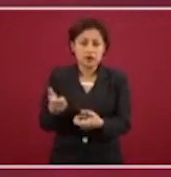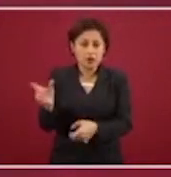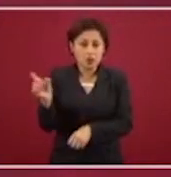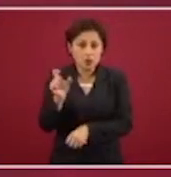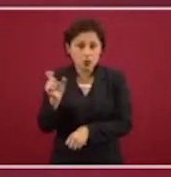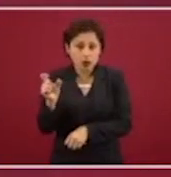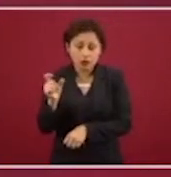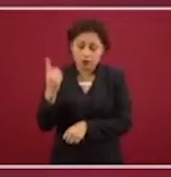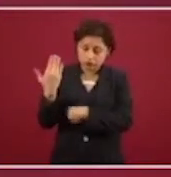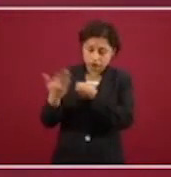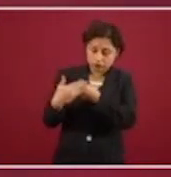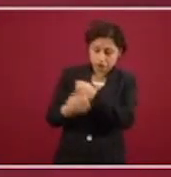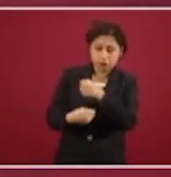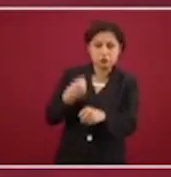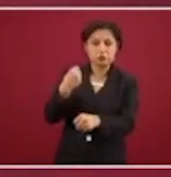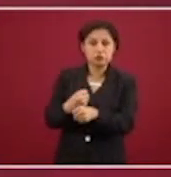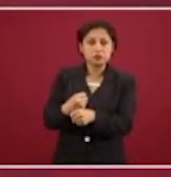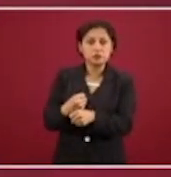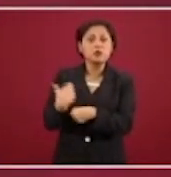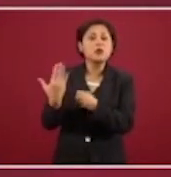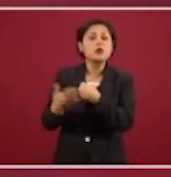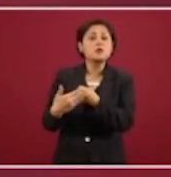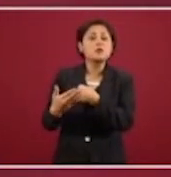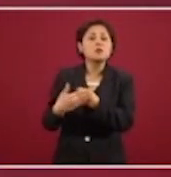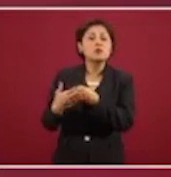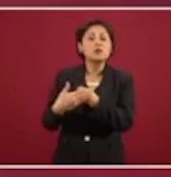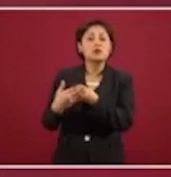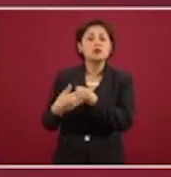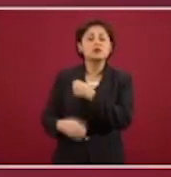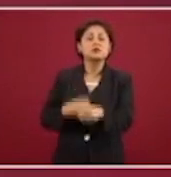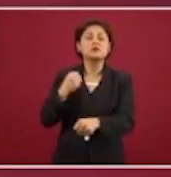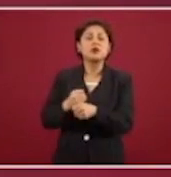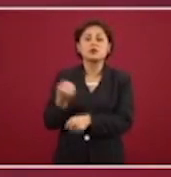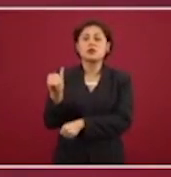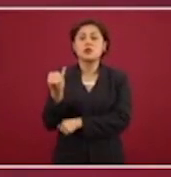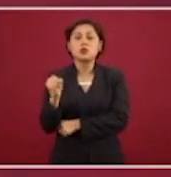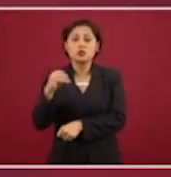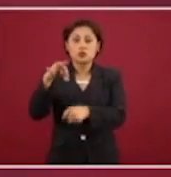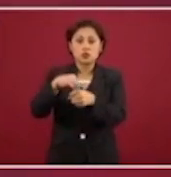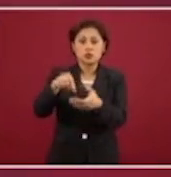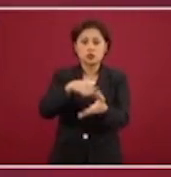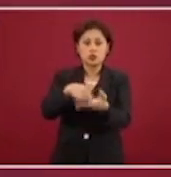en la elección de junio, la elección federal.